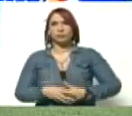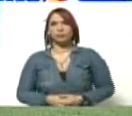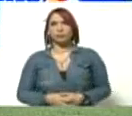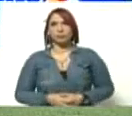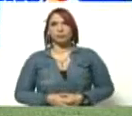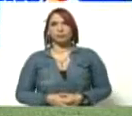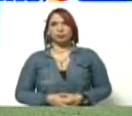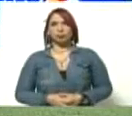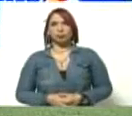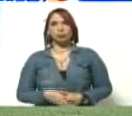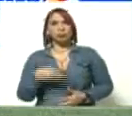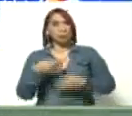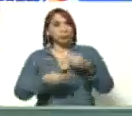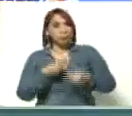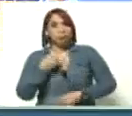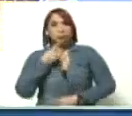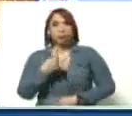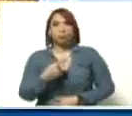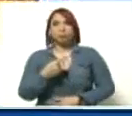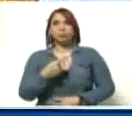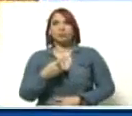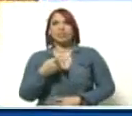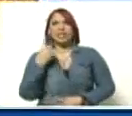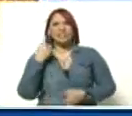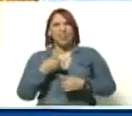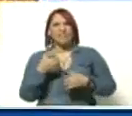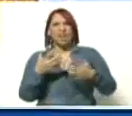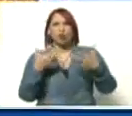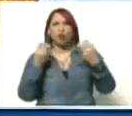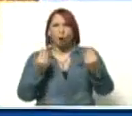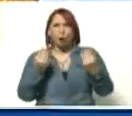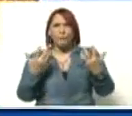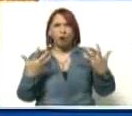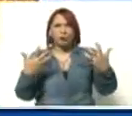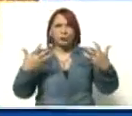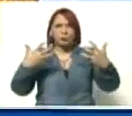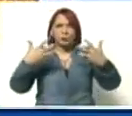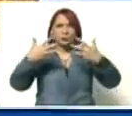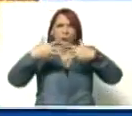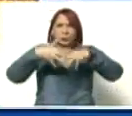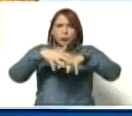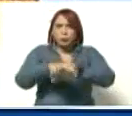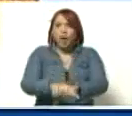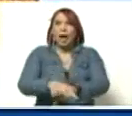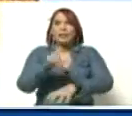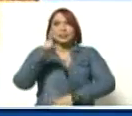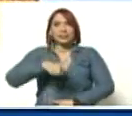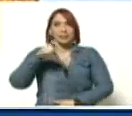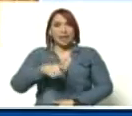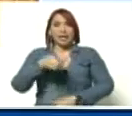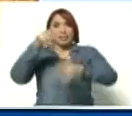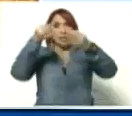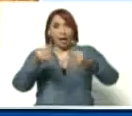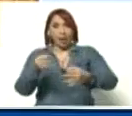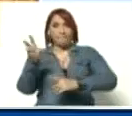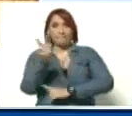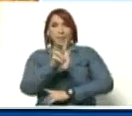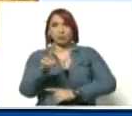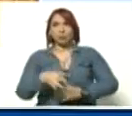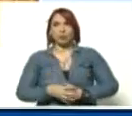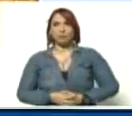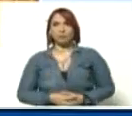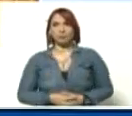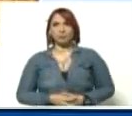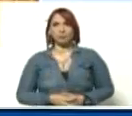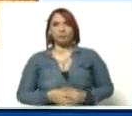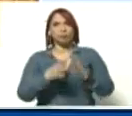dice, bueno, que esto encaje en lo otro, que es esto y lo otro. Las necesidades reales de Venezuela, que